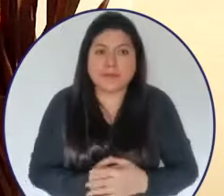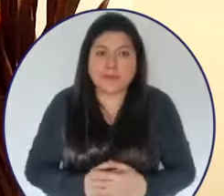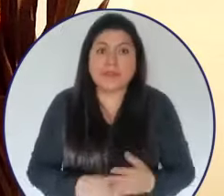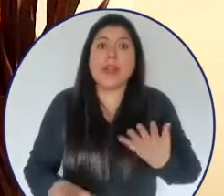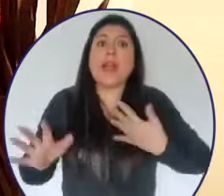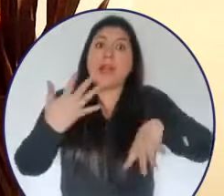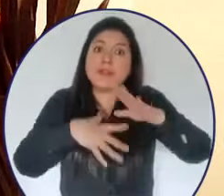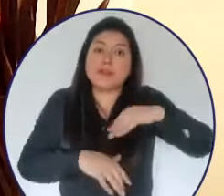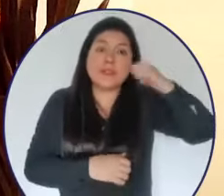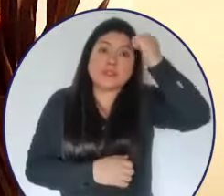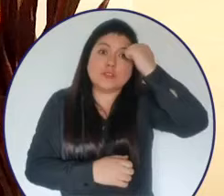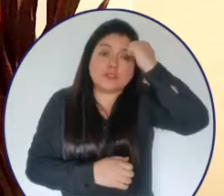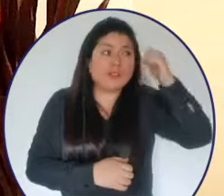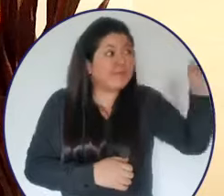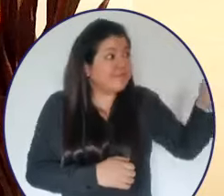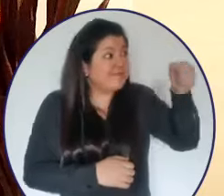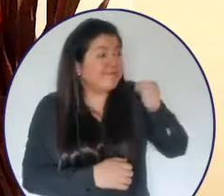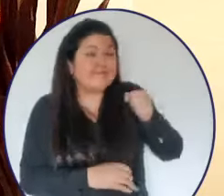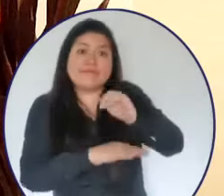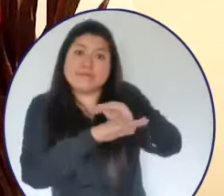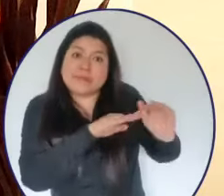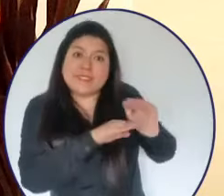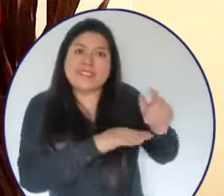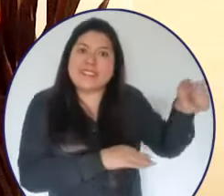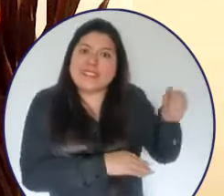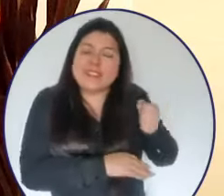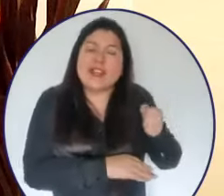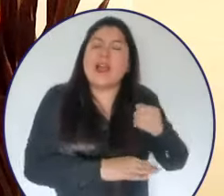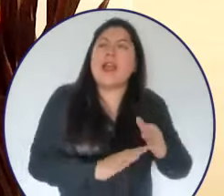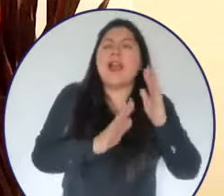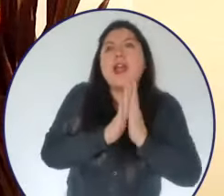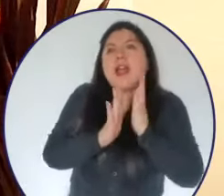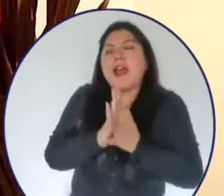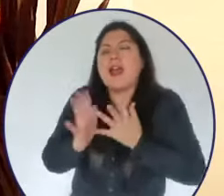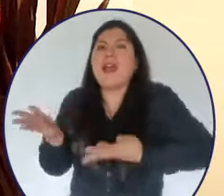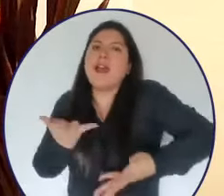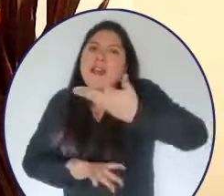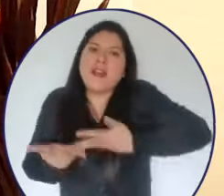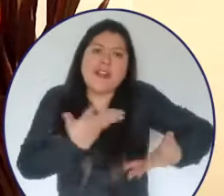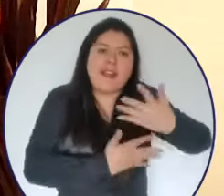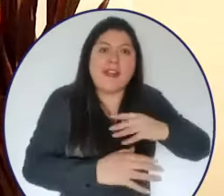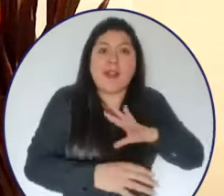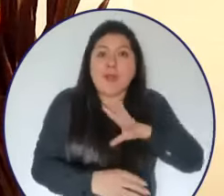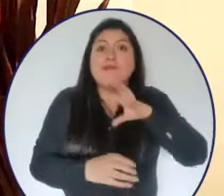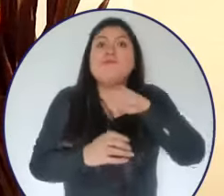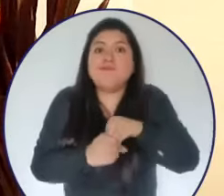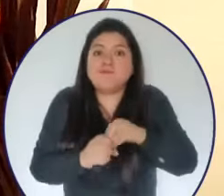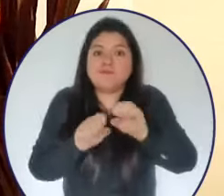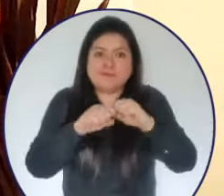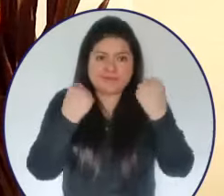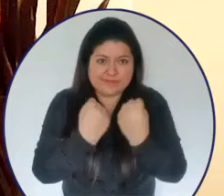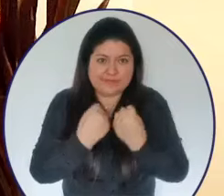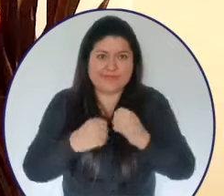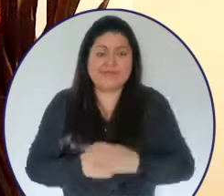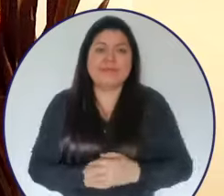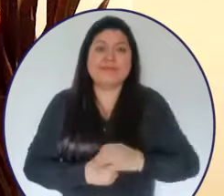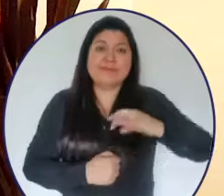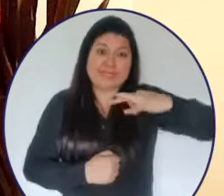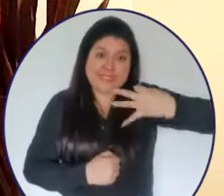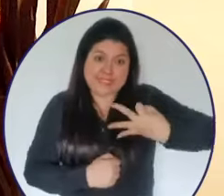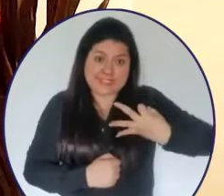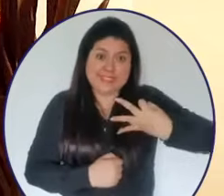y expresar lo aprendido. También algunos maestros llevan invitados y